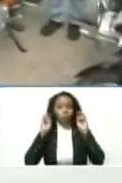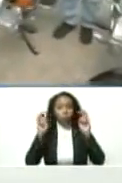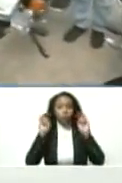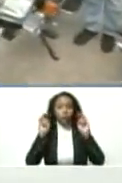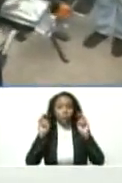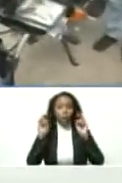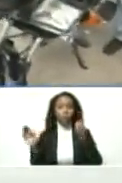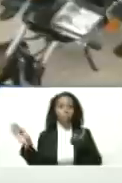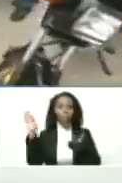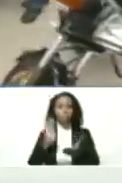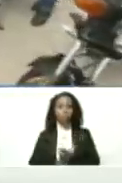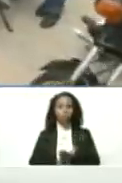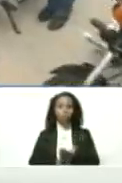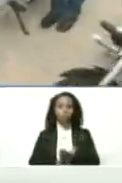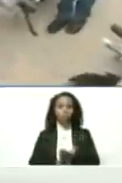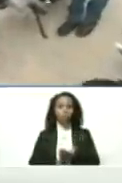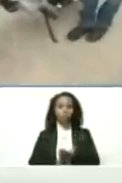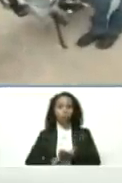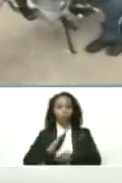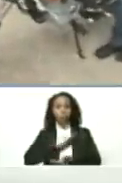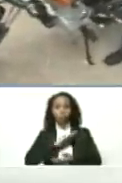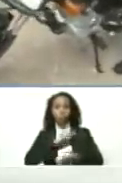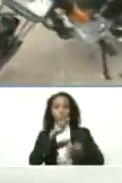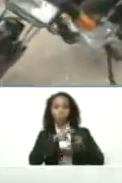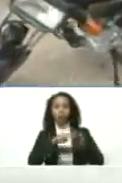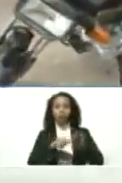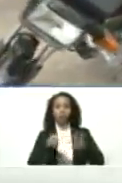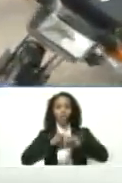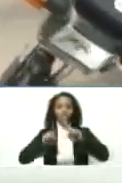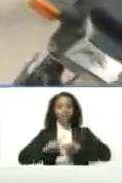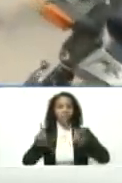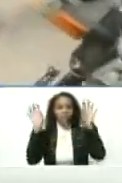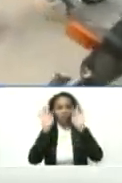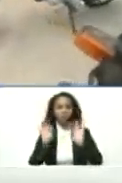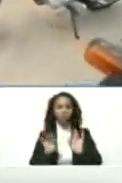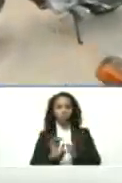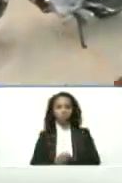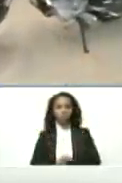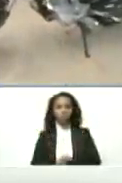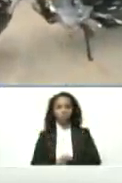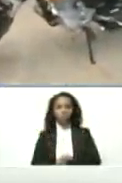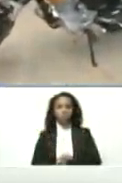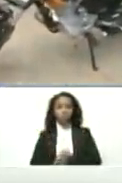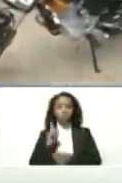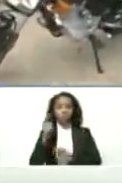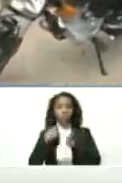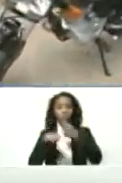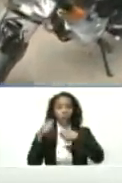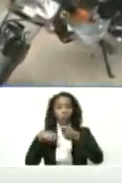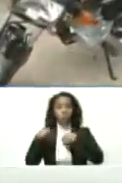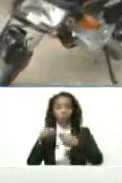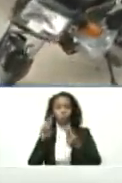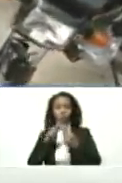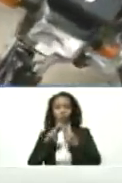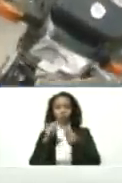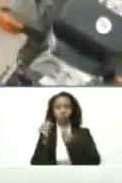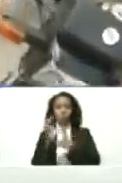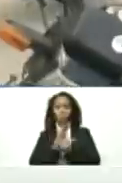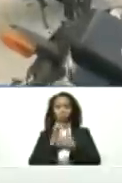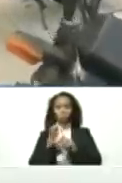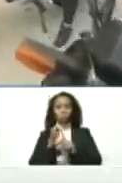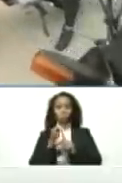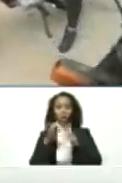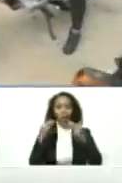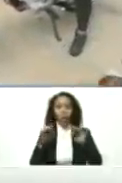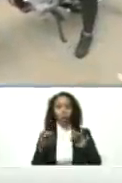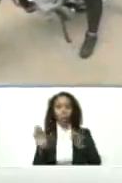la colocación de sus productos de distintas formas a través del comercio conocido como tradicional, que